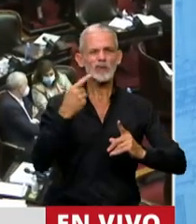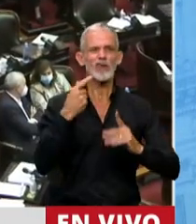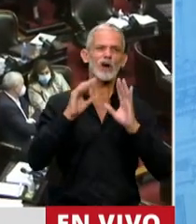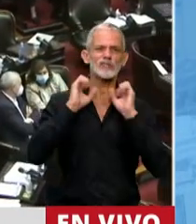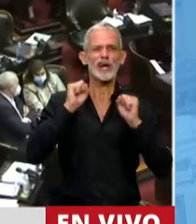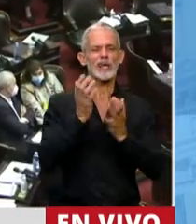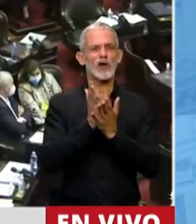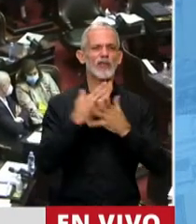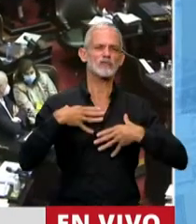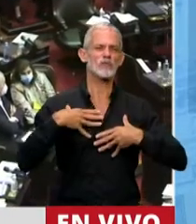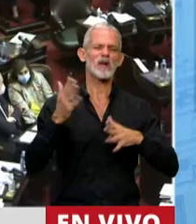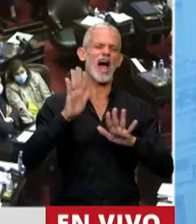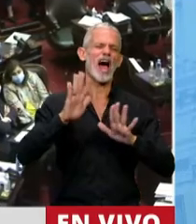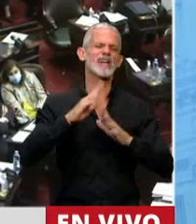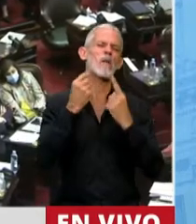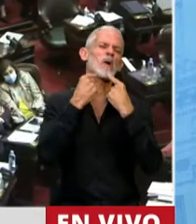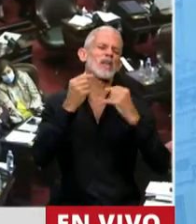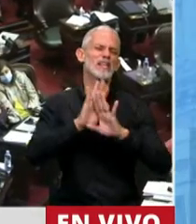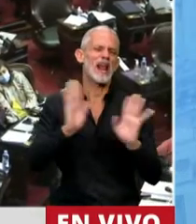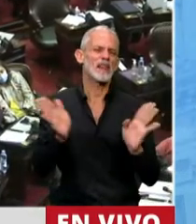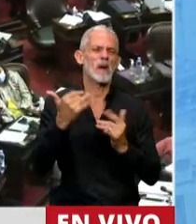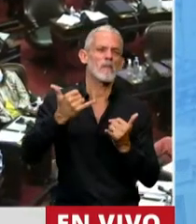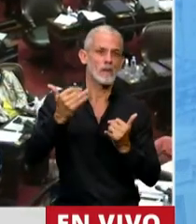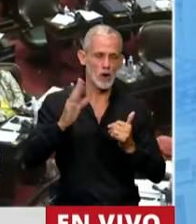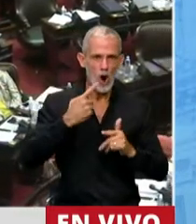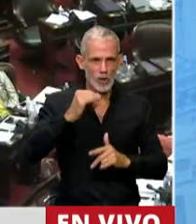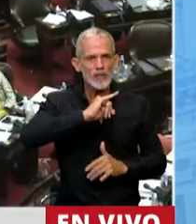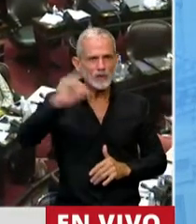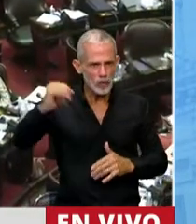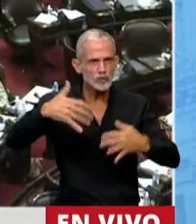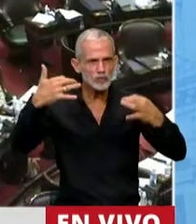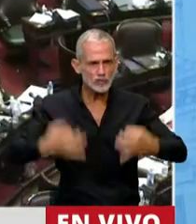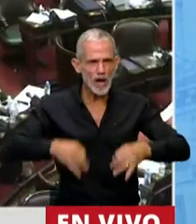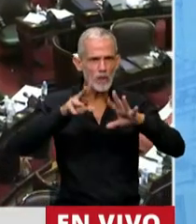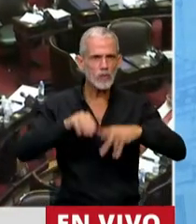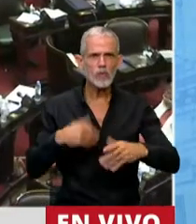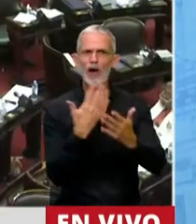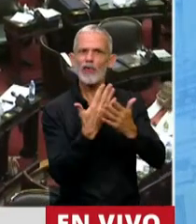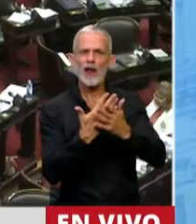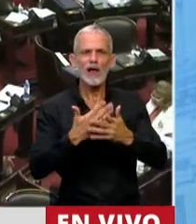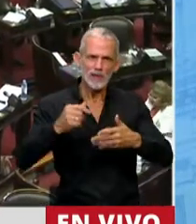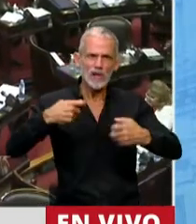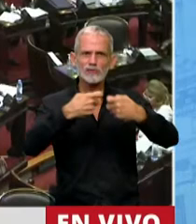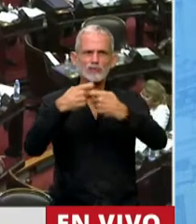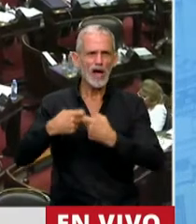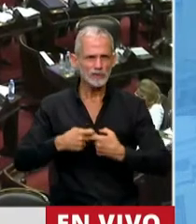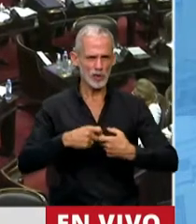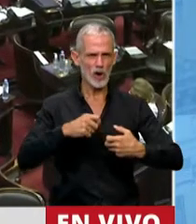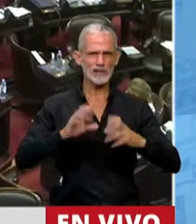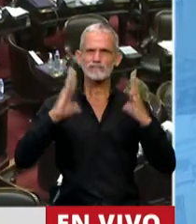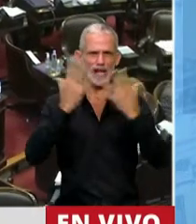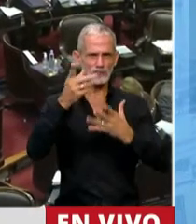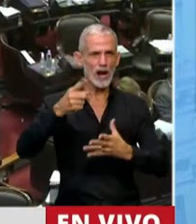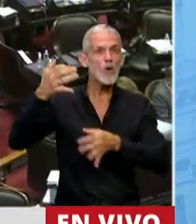derecho humano que son simples quejas son denuncias puntuales ante organismos internacionales ante la